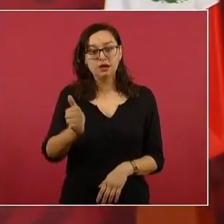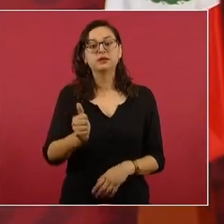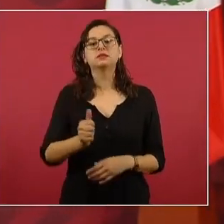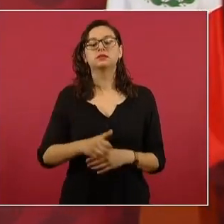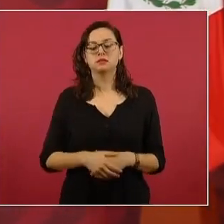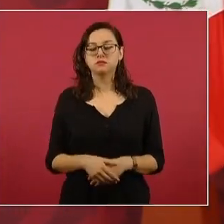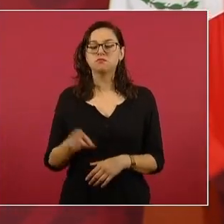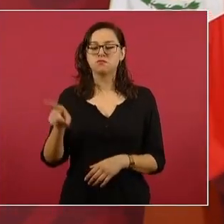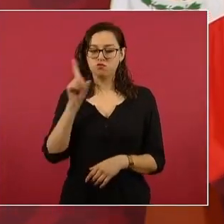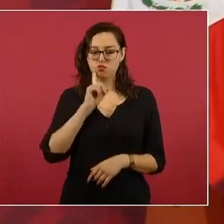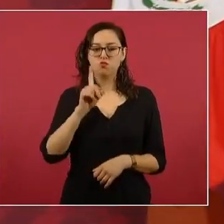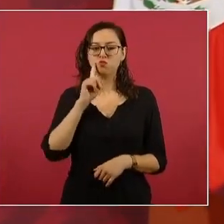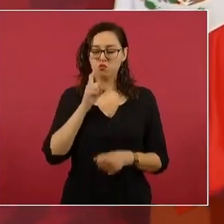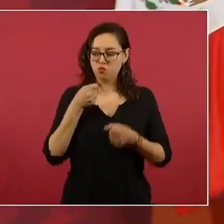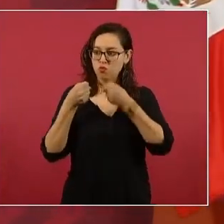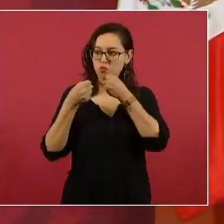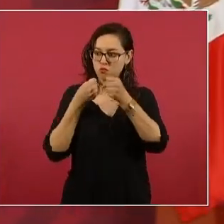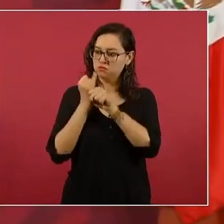la compañera.